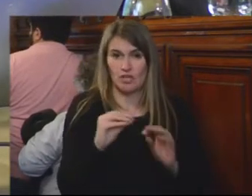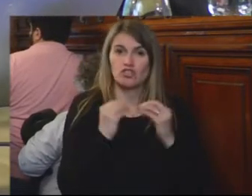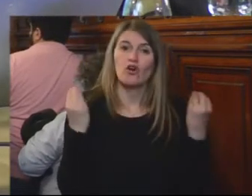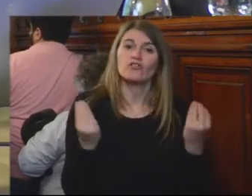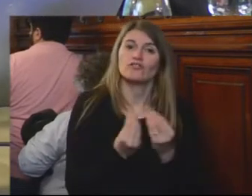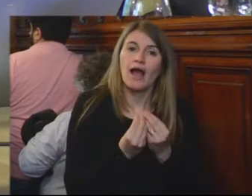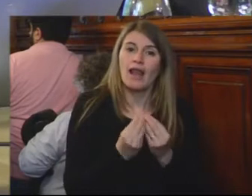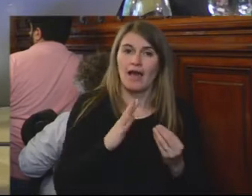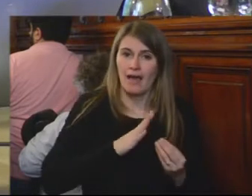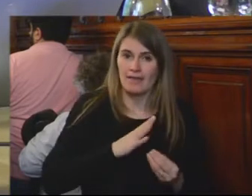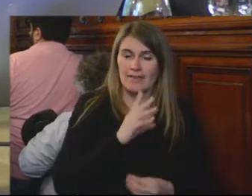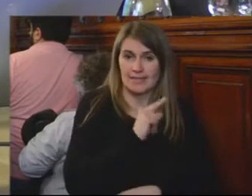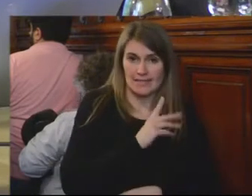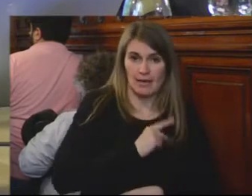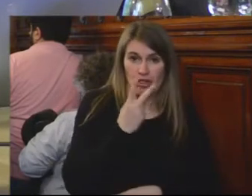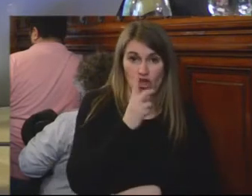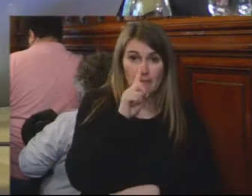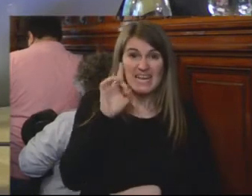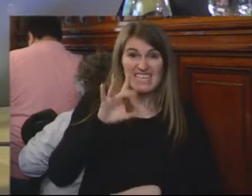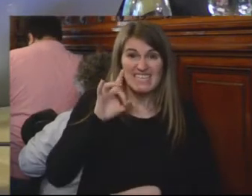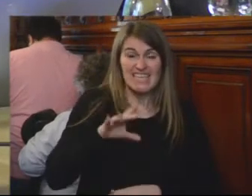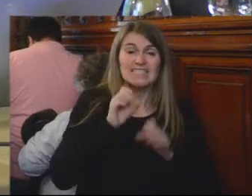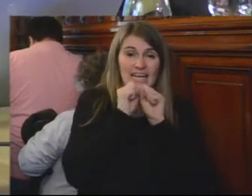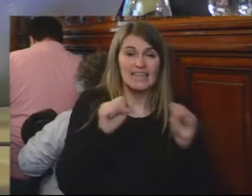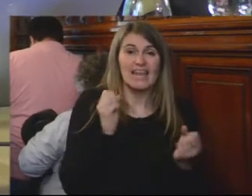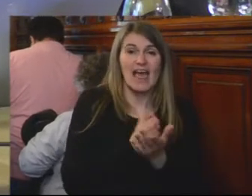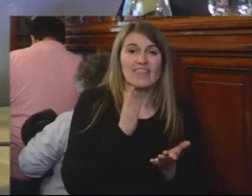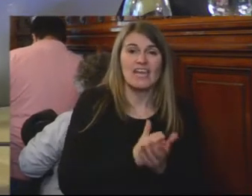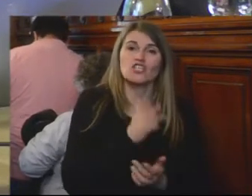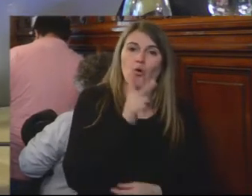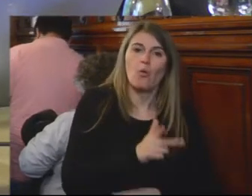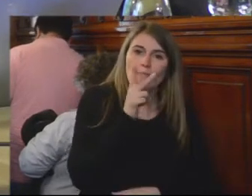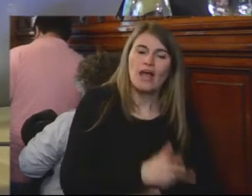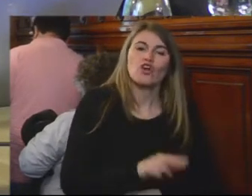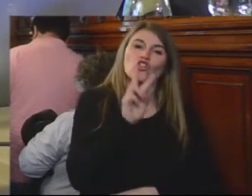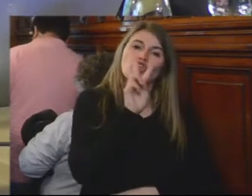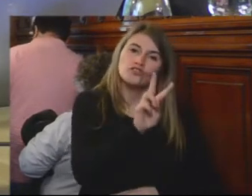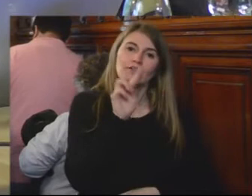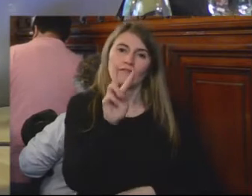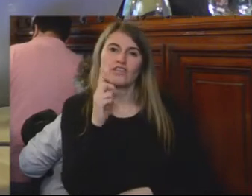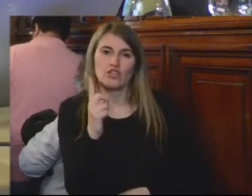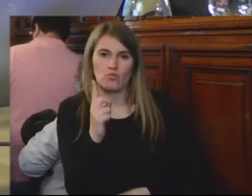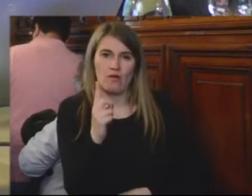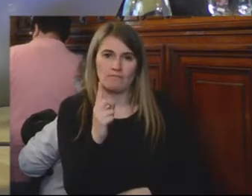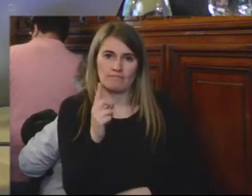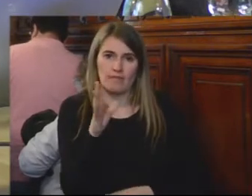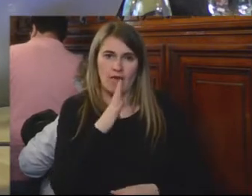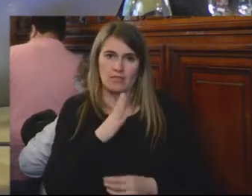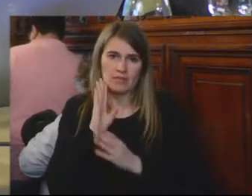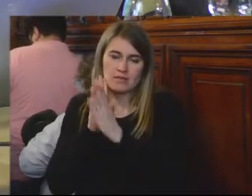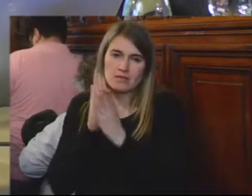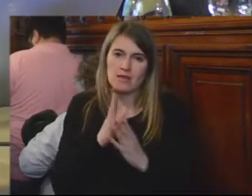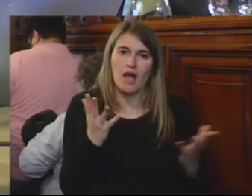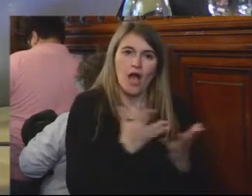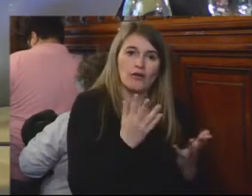precios en cursos diciembre de 2015 la secretaría de derechos humanos será cristante en 221 causas y actualmente en 222